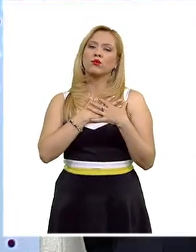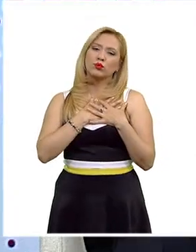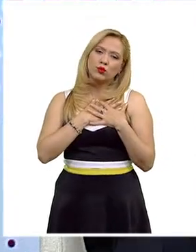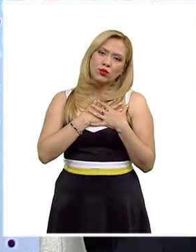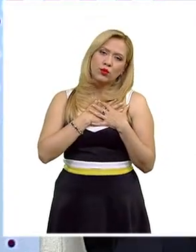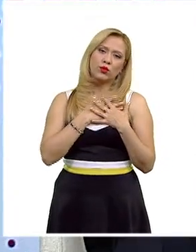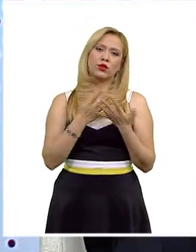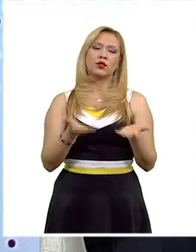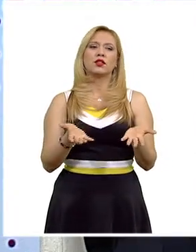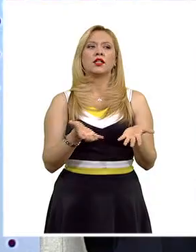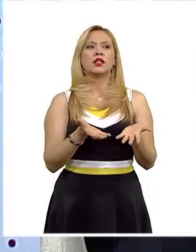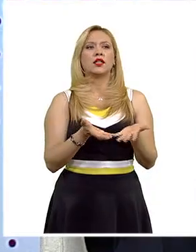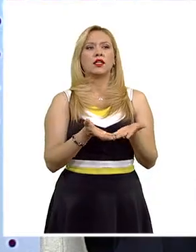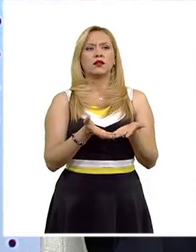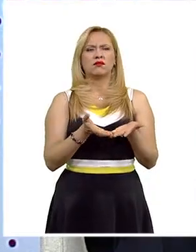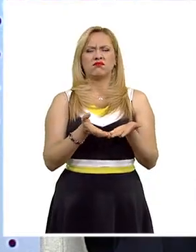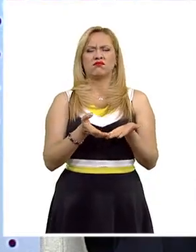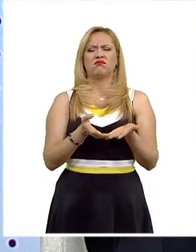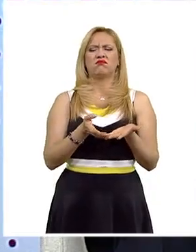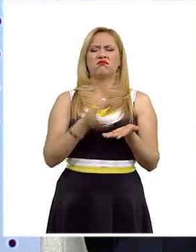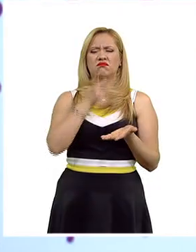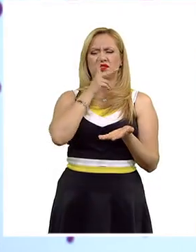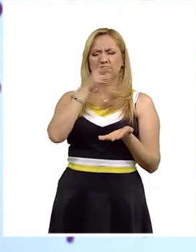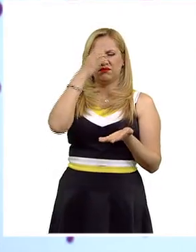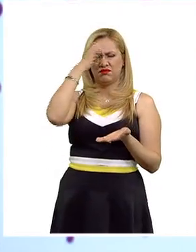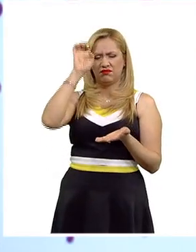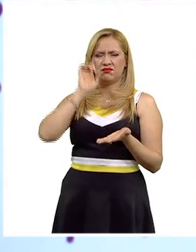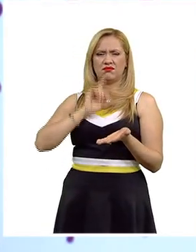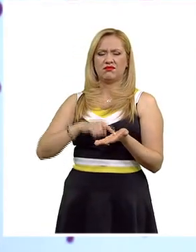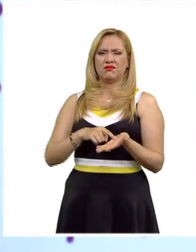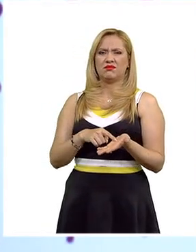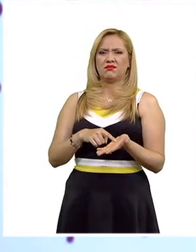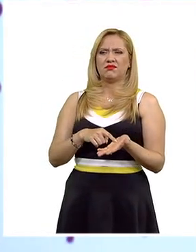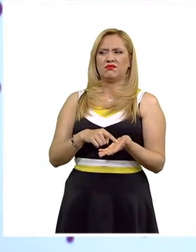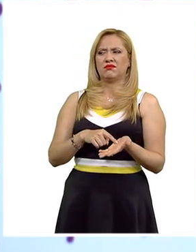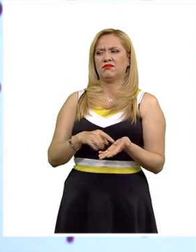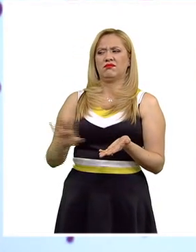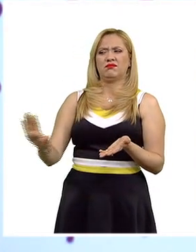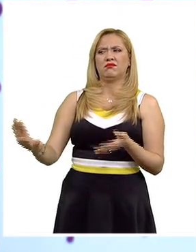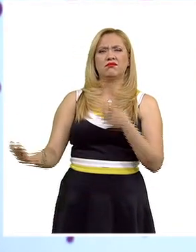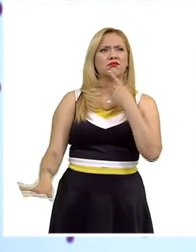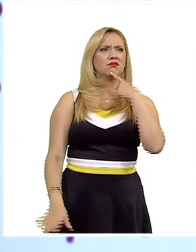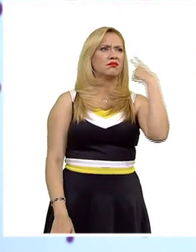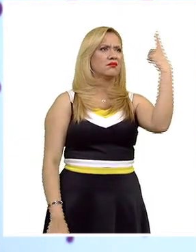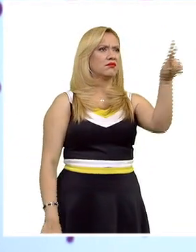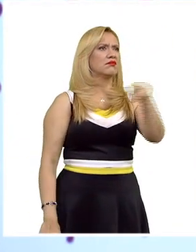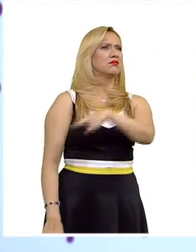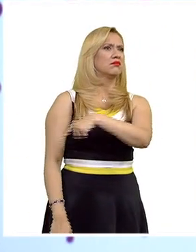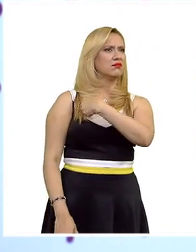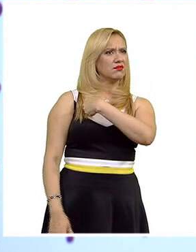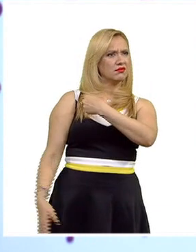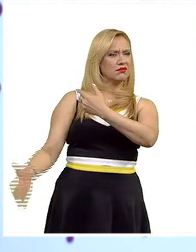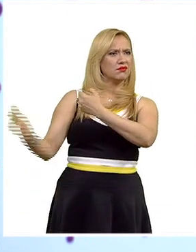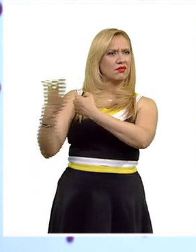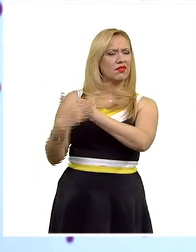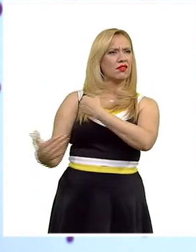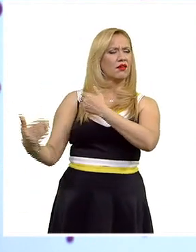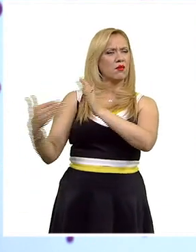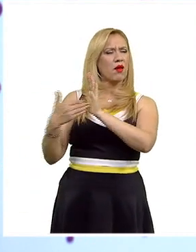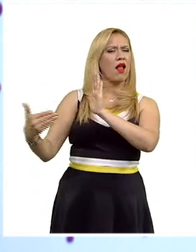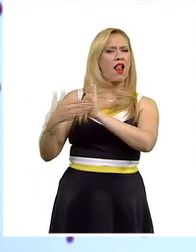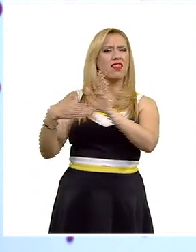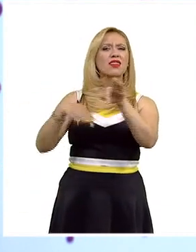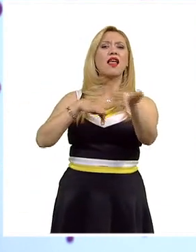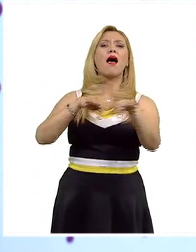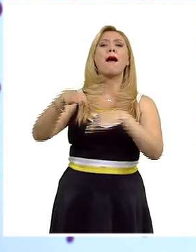amorosos, con mensajes extraños. Y entonces esta mujer lo denuncia por acoso laboral. Y lo interesante